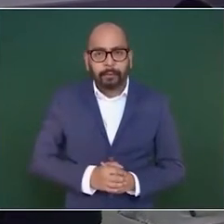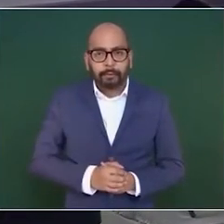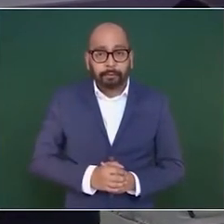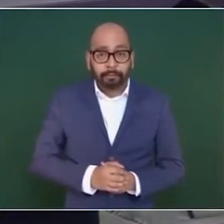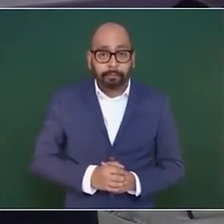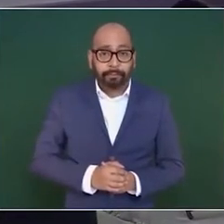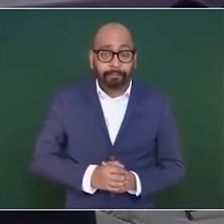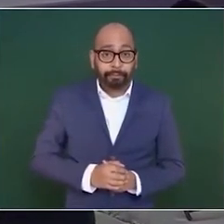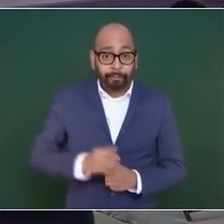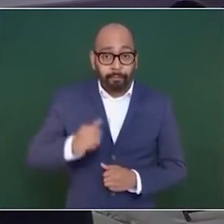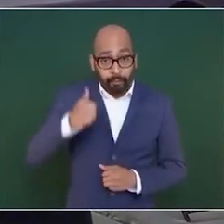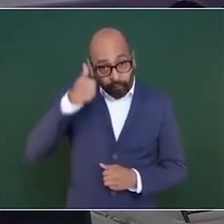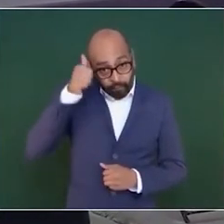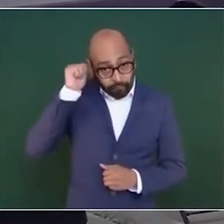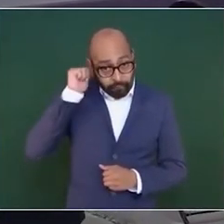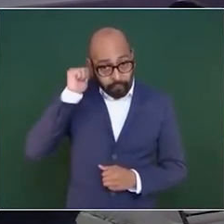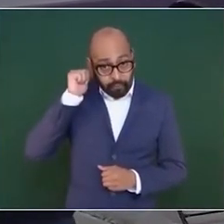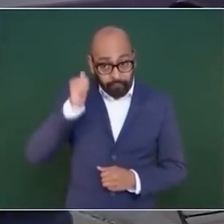hombre recto,